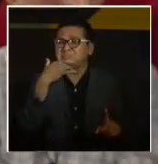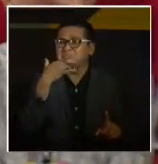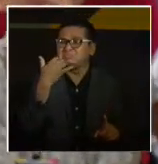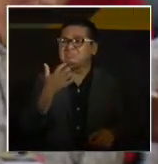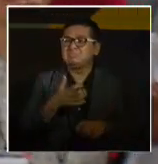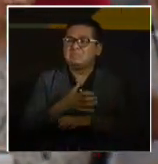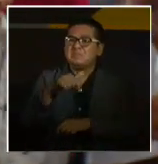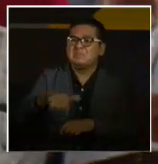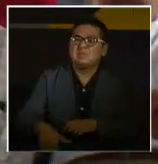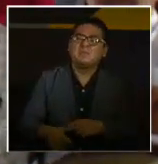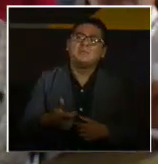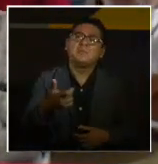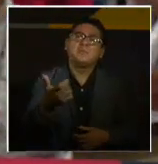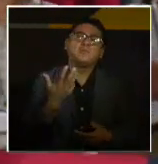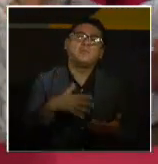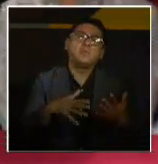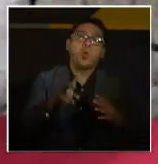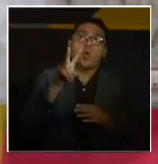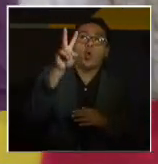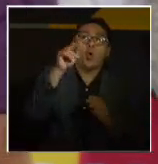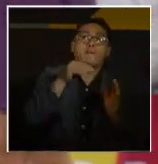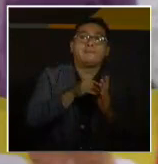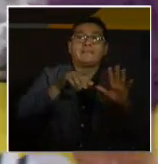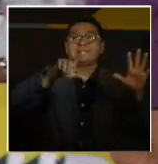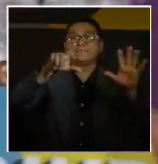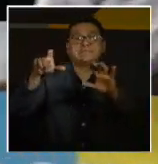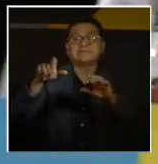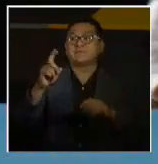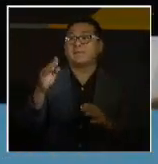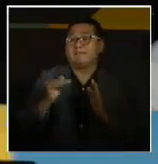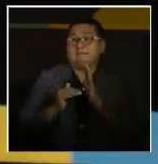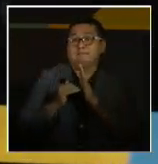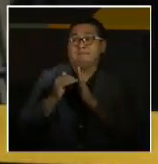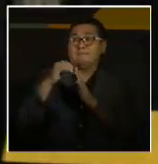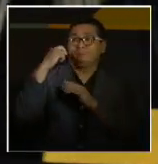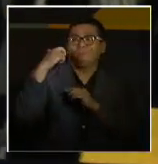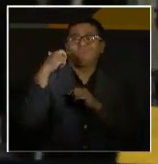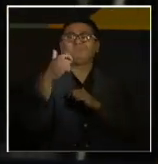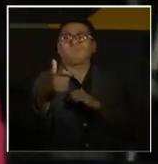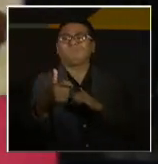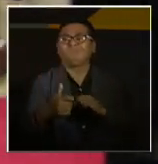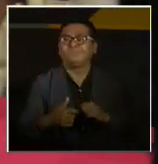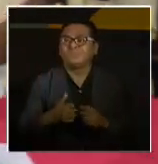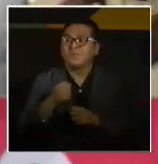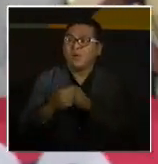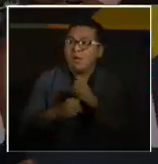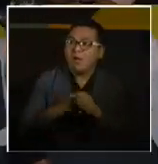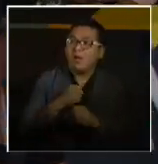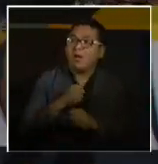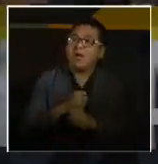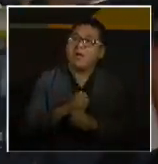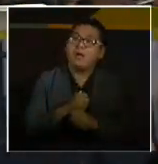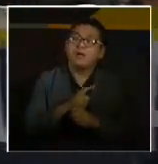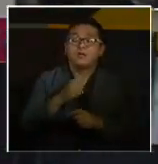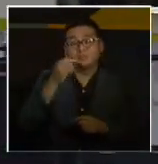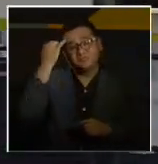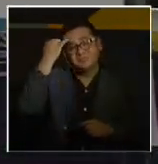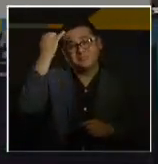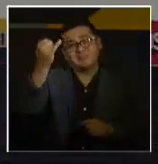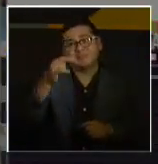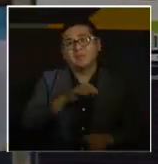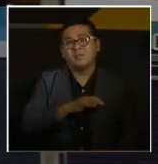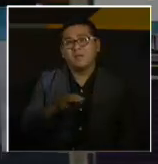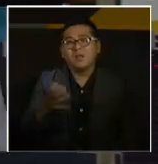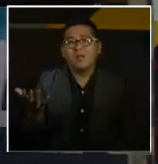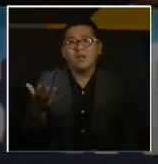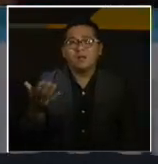estado aproximadamente 2.700 millones de pesos al año. Imagínense ustedes lo que